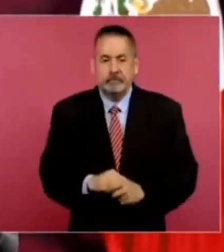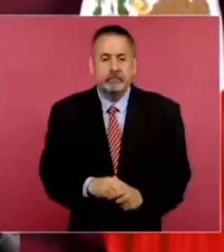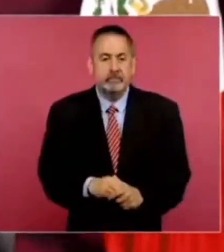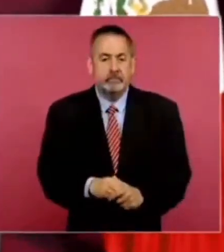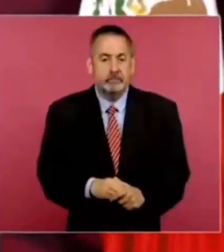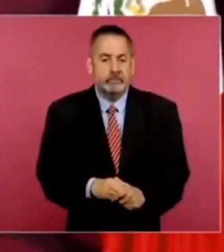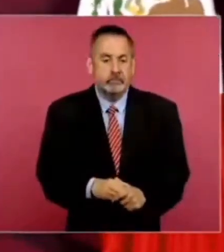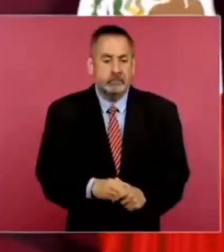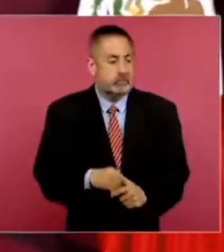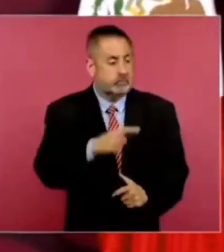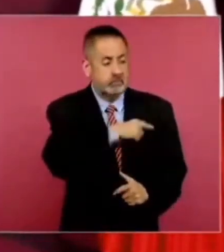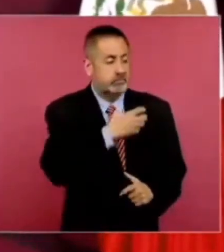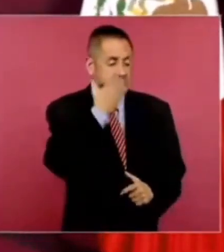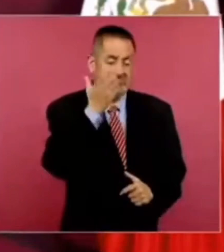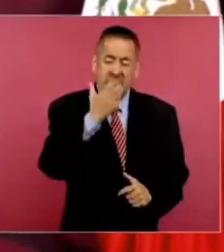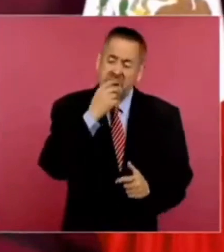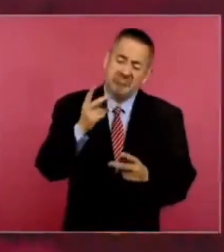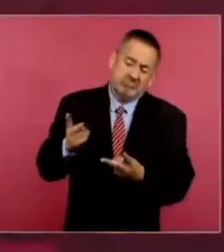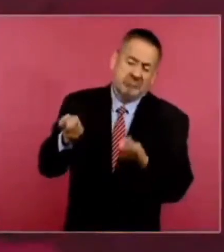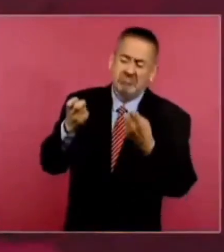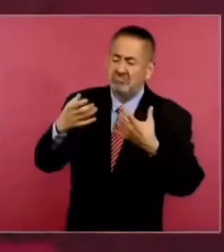Los que están acostumbrados a robar,